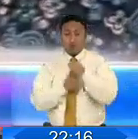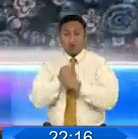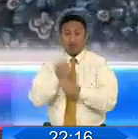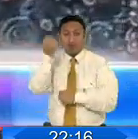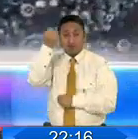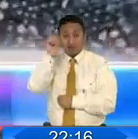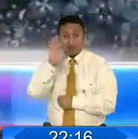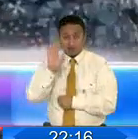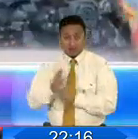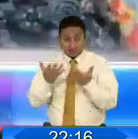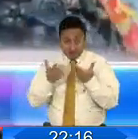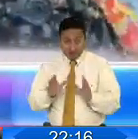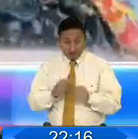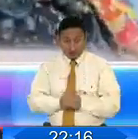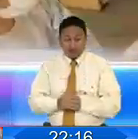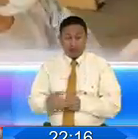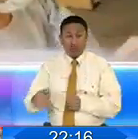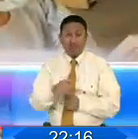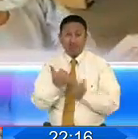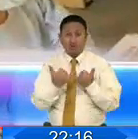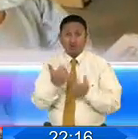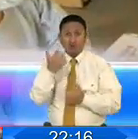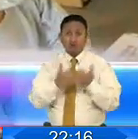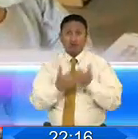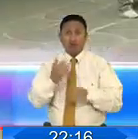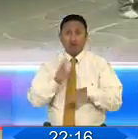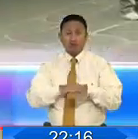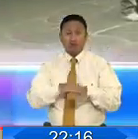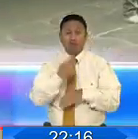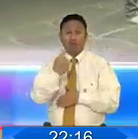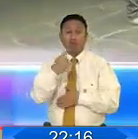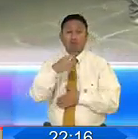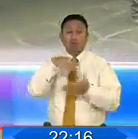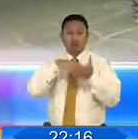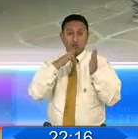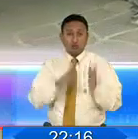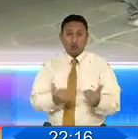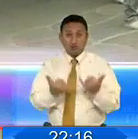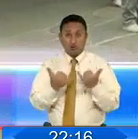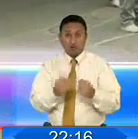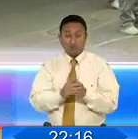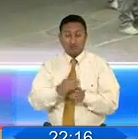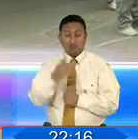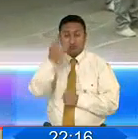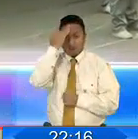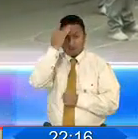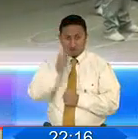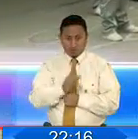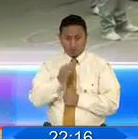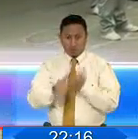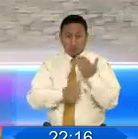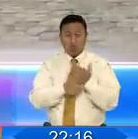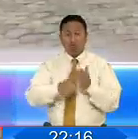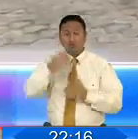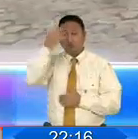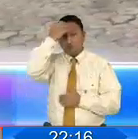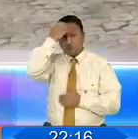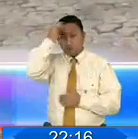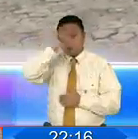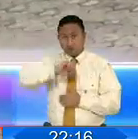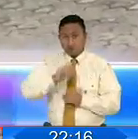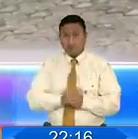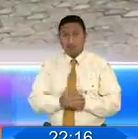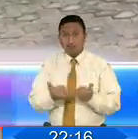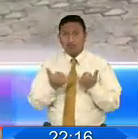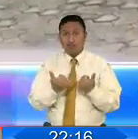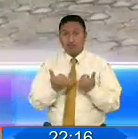y Amazonía, y frente a la situación complicada por la que miles de estudiantes han pasado durante la pandemia, el Ministerio de Educación resolvió